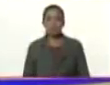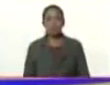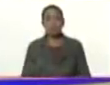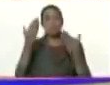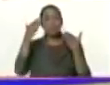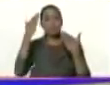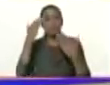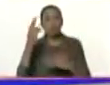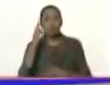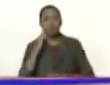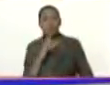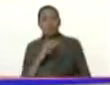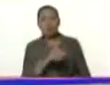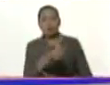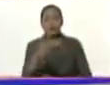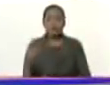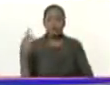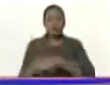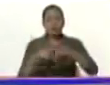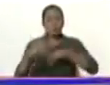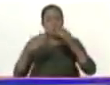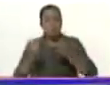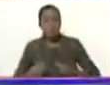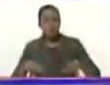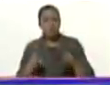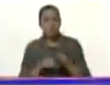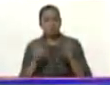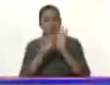saludo bolivariano, revolucionario,